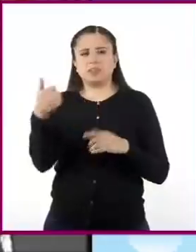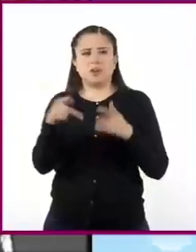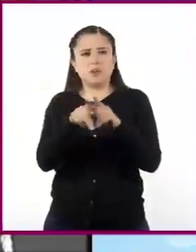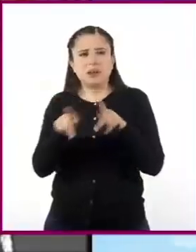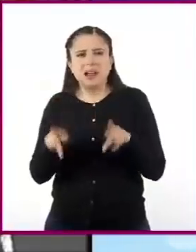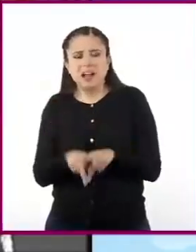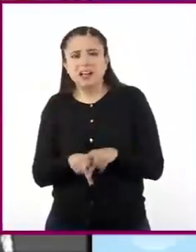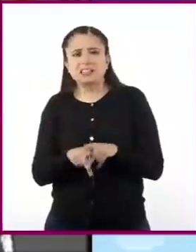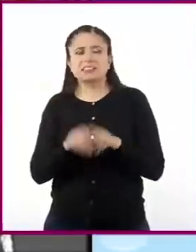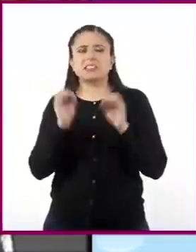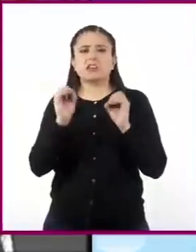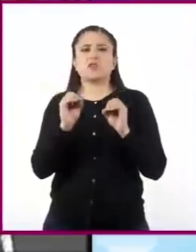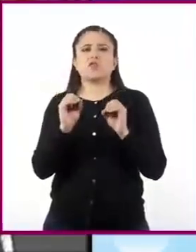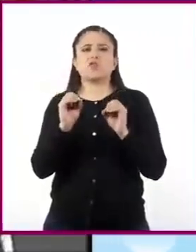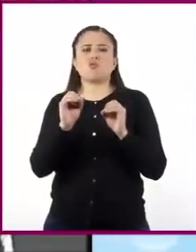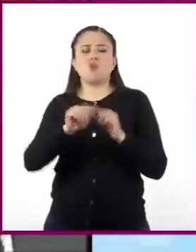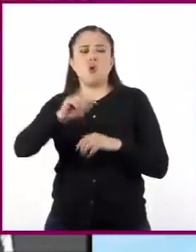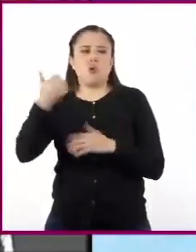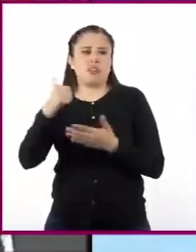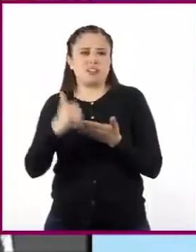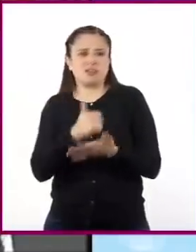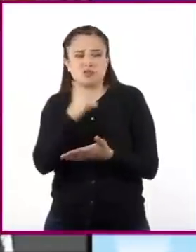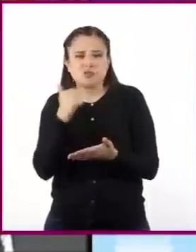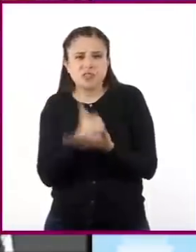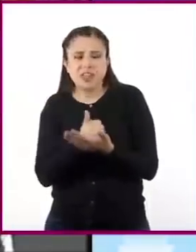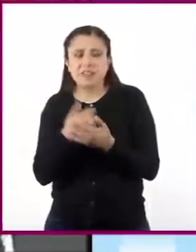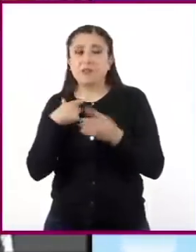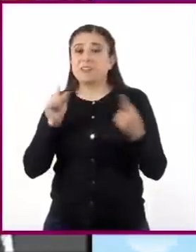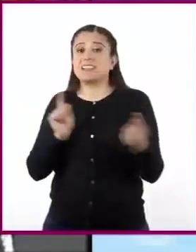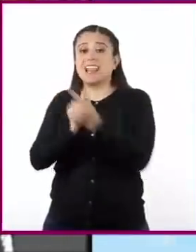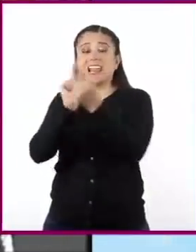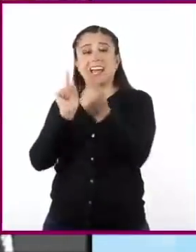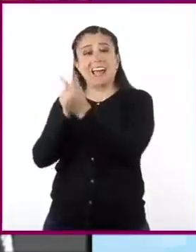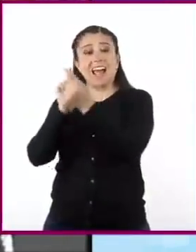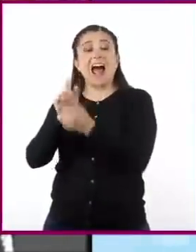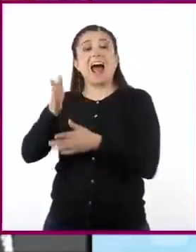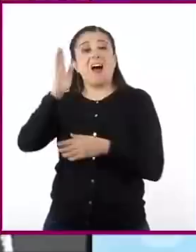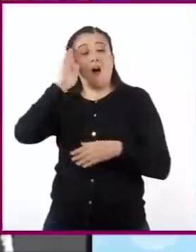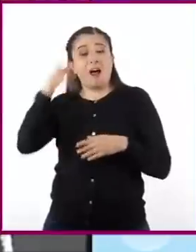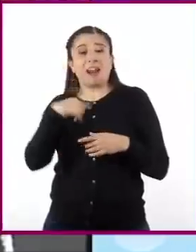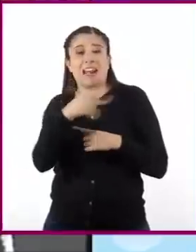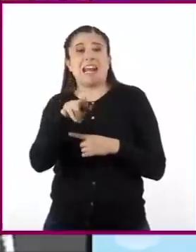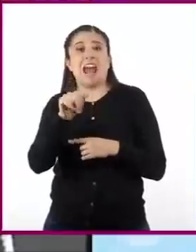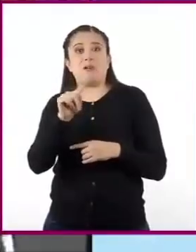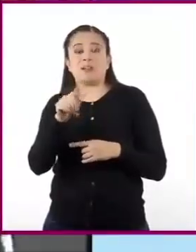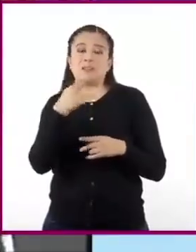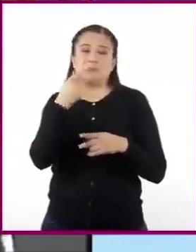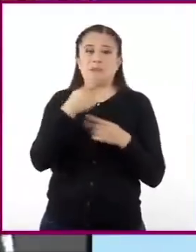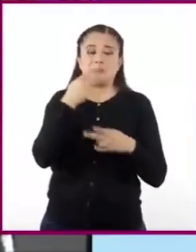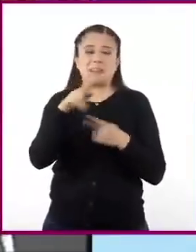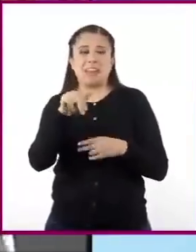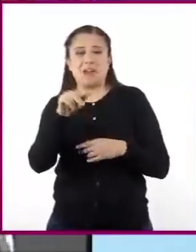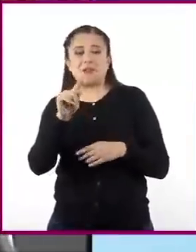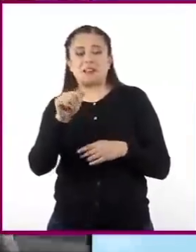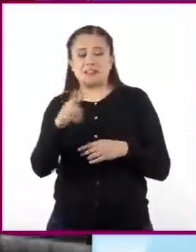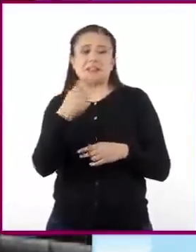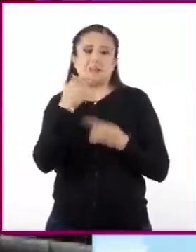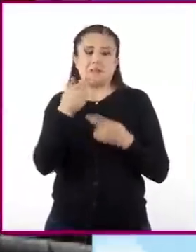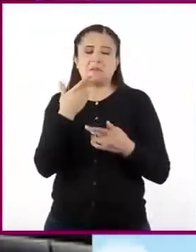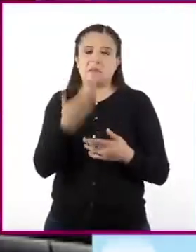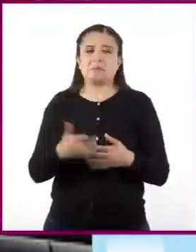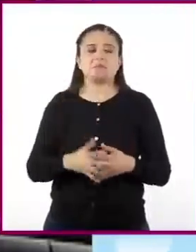plazas o en otra ciudad cuando nos encontramos entre los que conocemos el náhuatl. Nos hablamos en ese